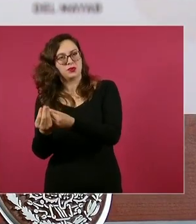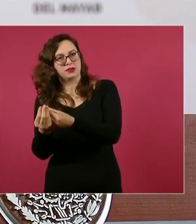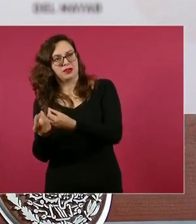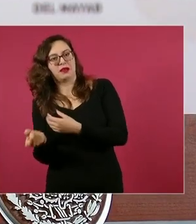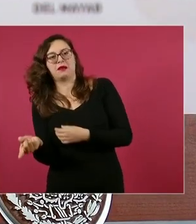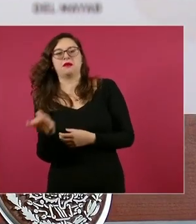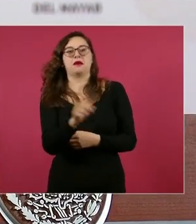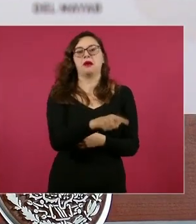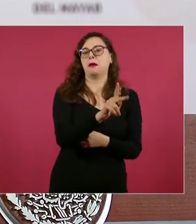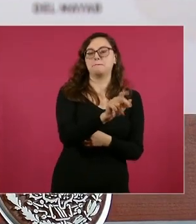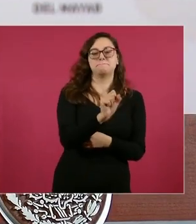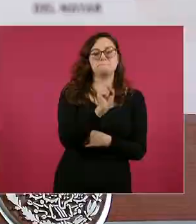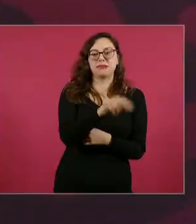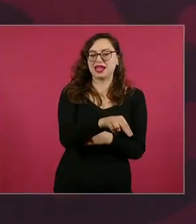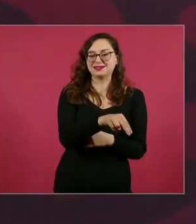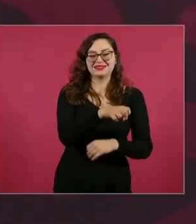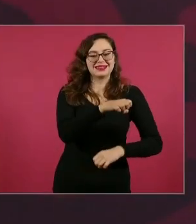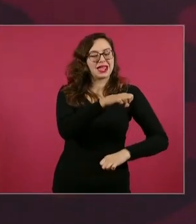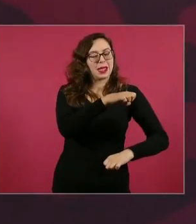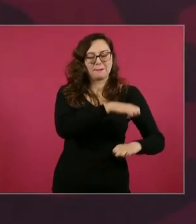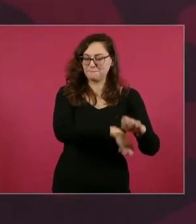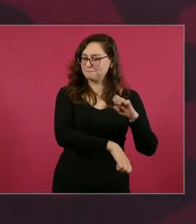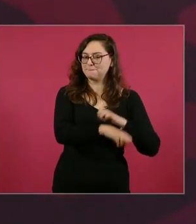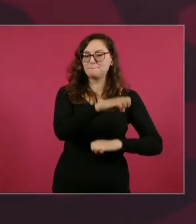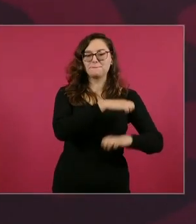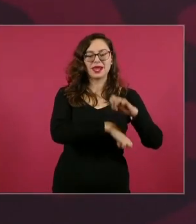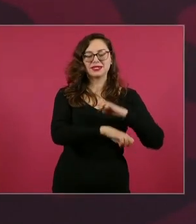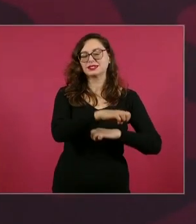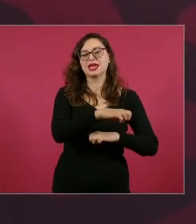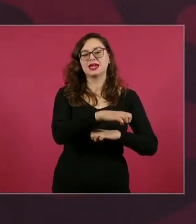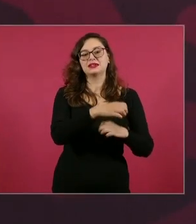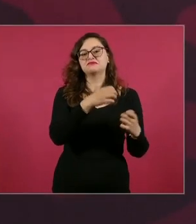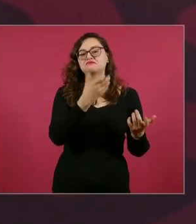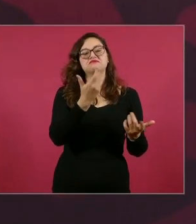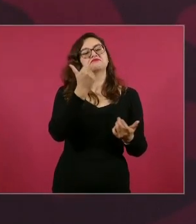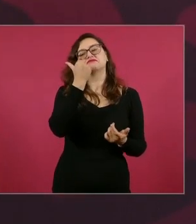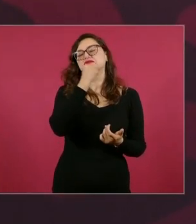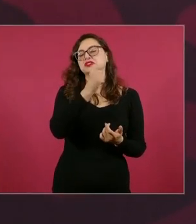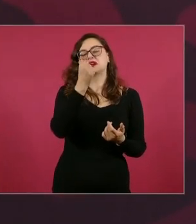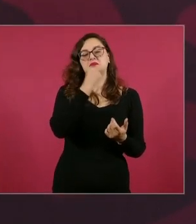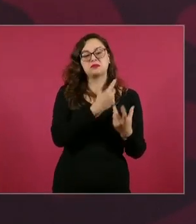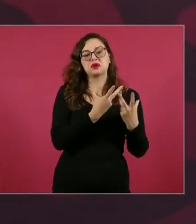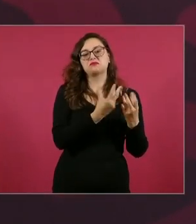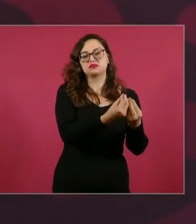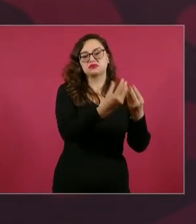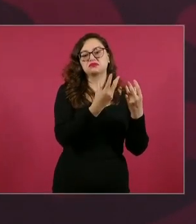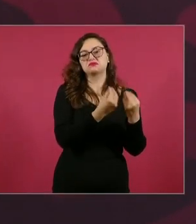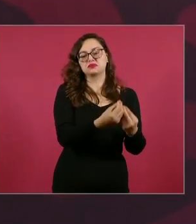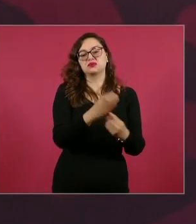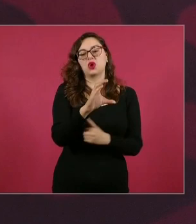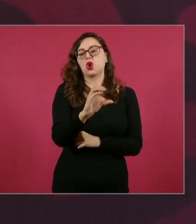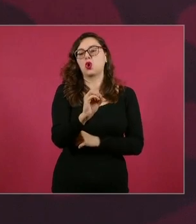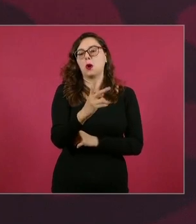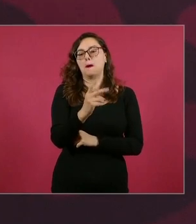siempre el sector empresarial de ese partido ha sido la